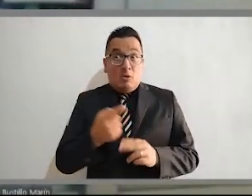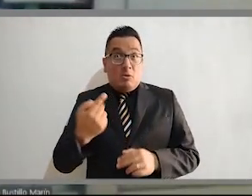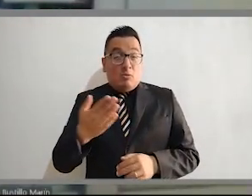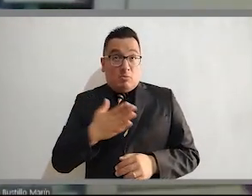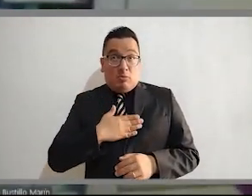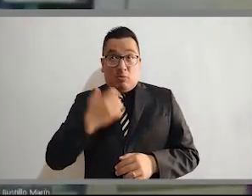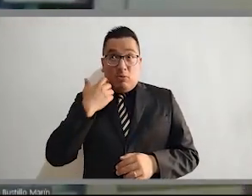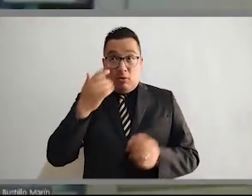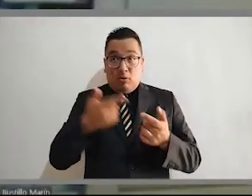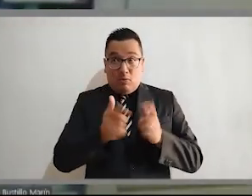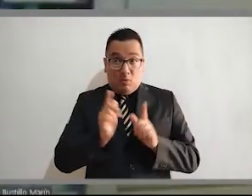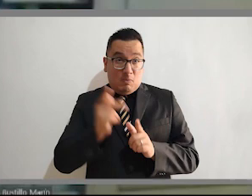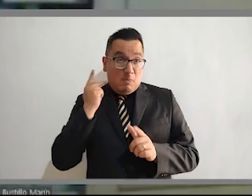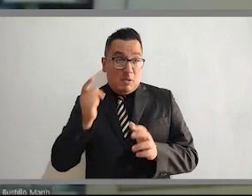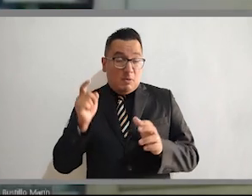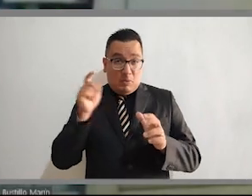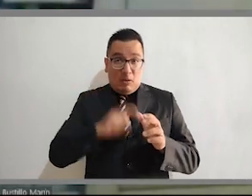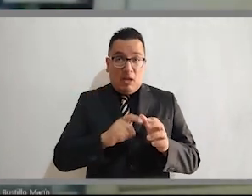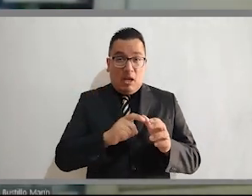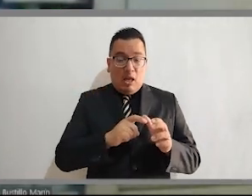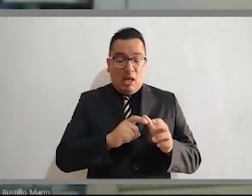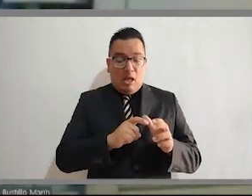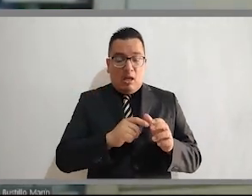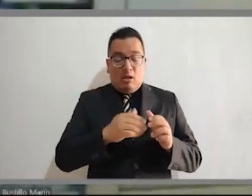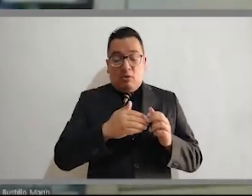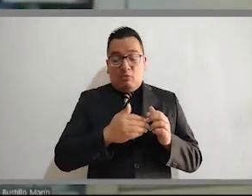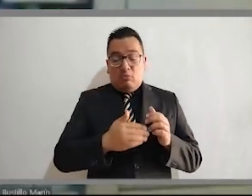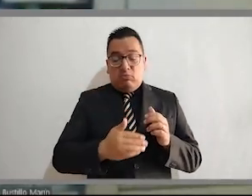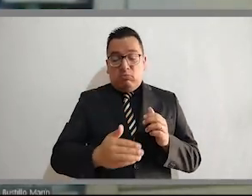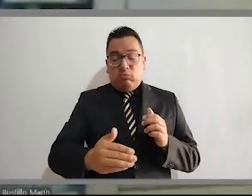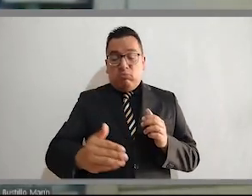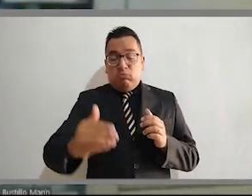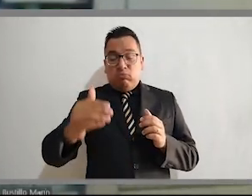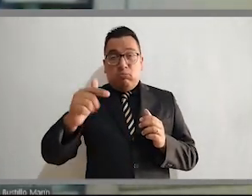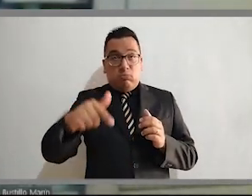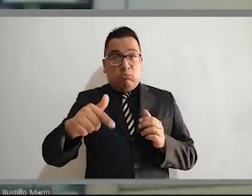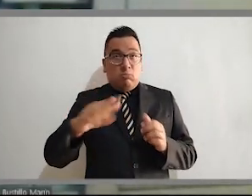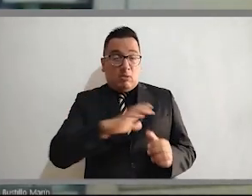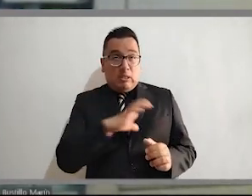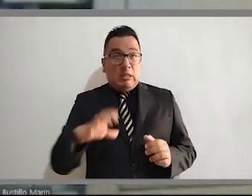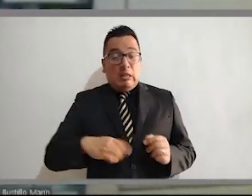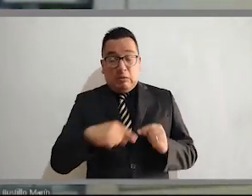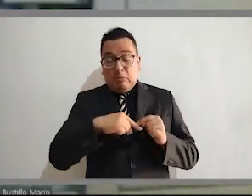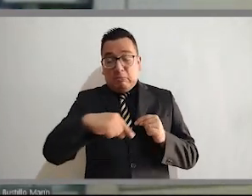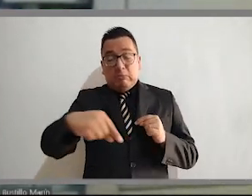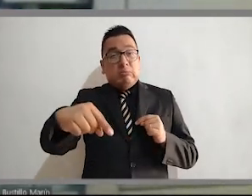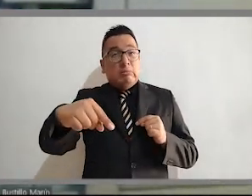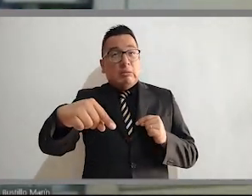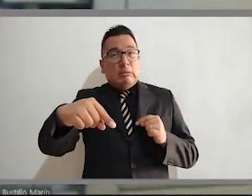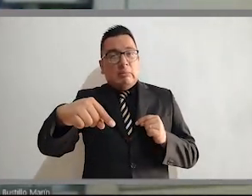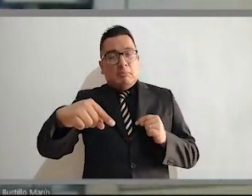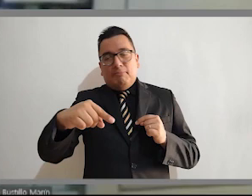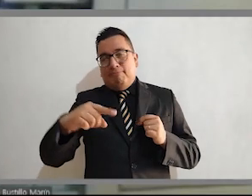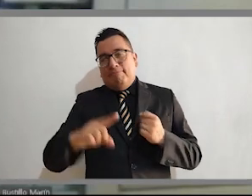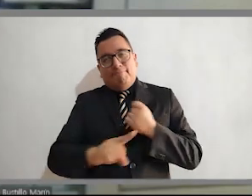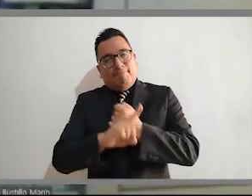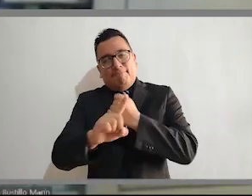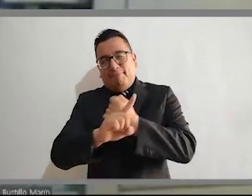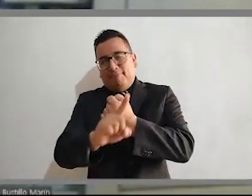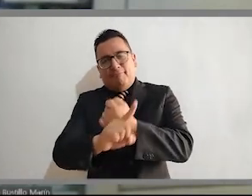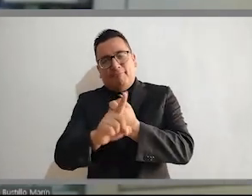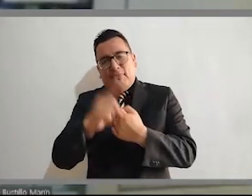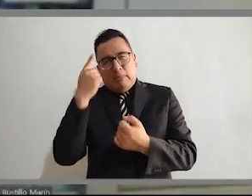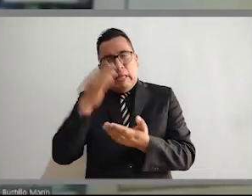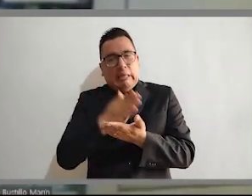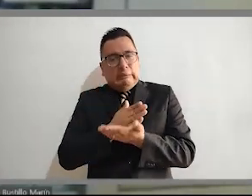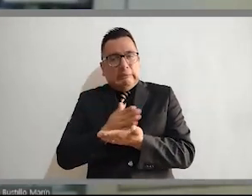podemos lograr tener un cargo dentro de un cargo público de elección popular, el que sea. Y aún estando en el cargo